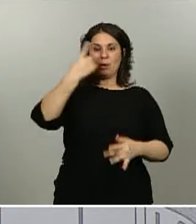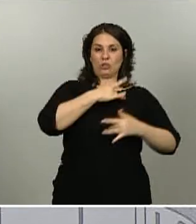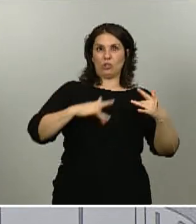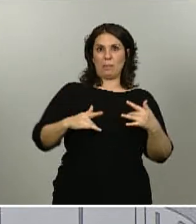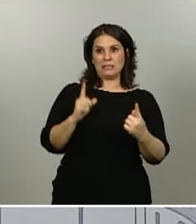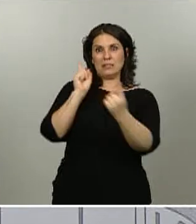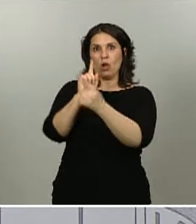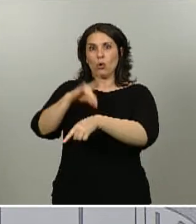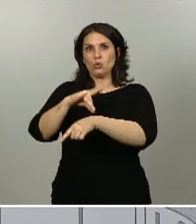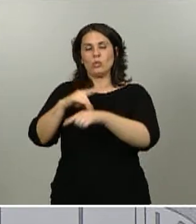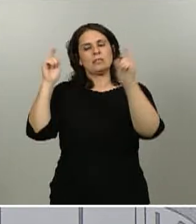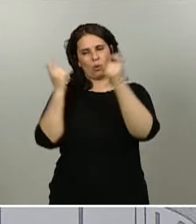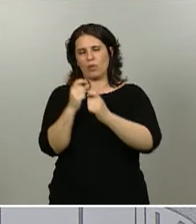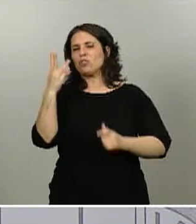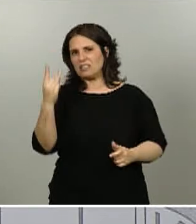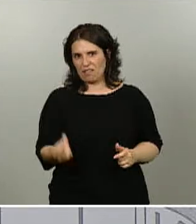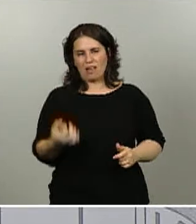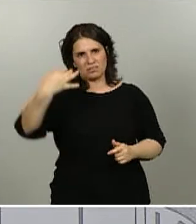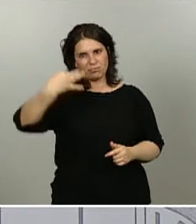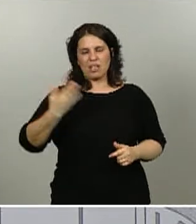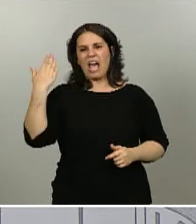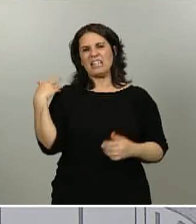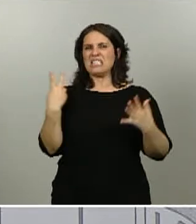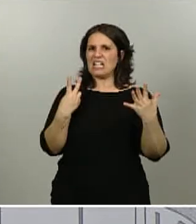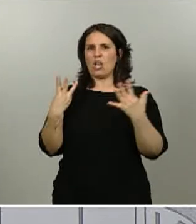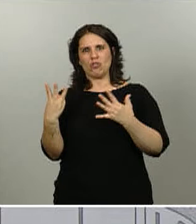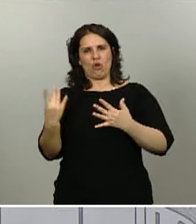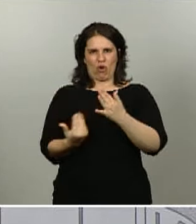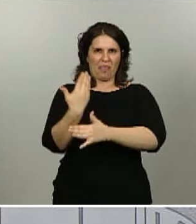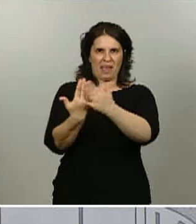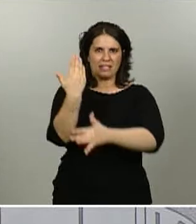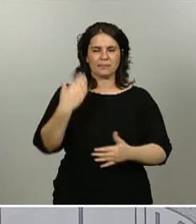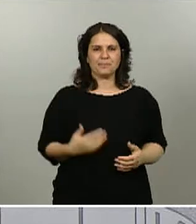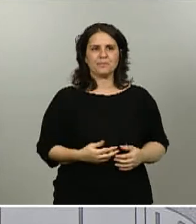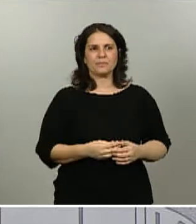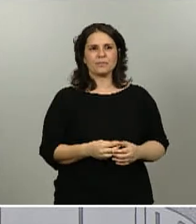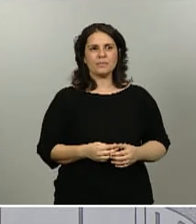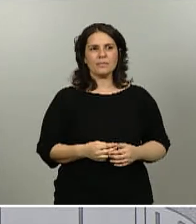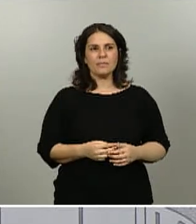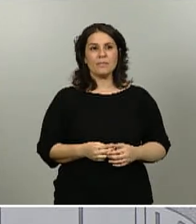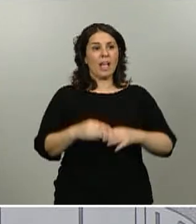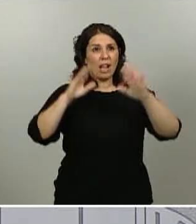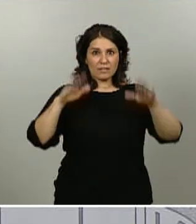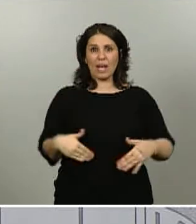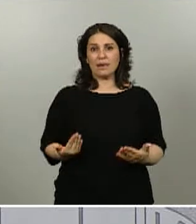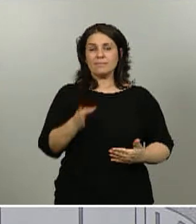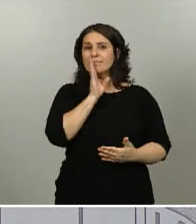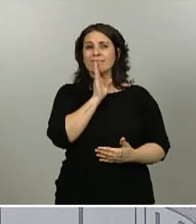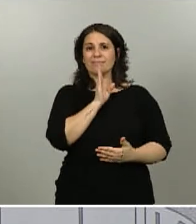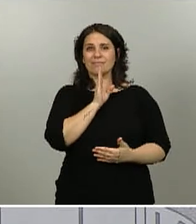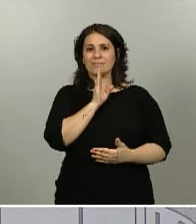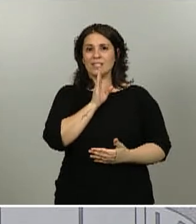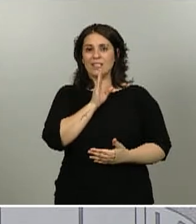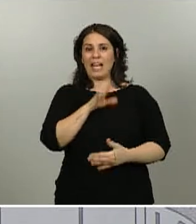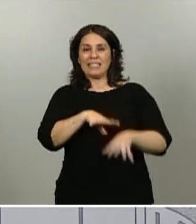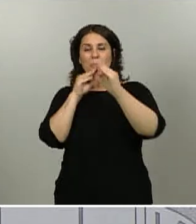estaba también en torno a los 7-8 días. Con todo esto, volvemos a la misma situación al interpretar estos datos, y es